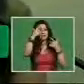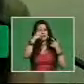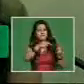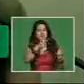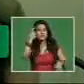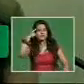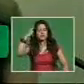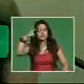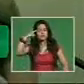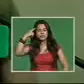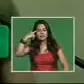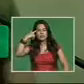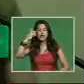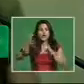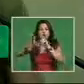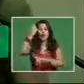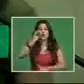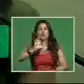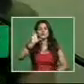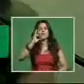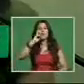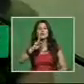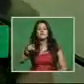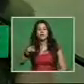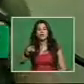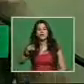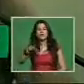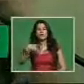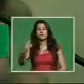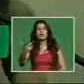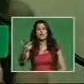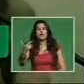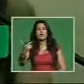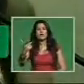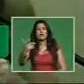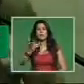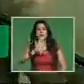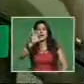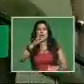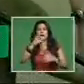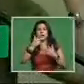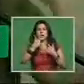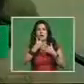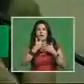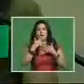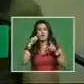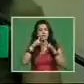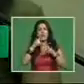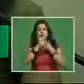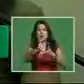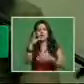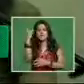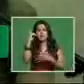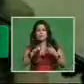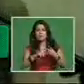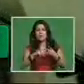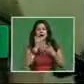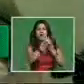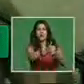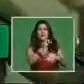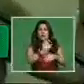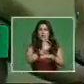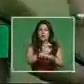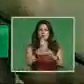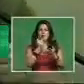de de patria grande y ha sido la de ayudar a Bolivia ayudar a Nicaragua ayudar a Ecuador